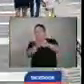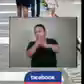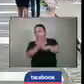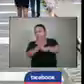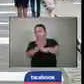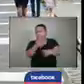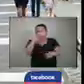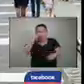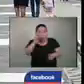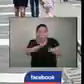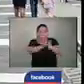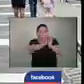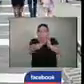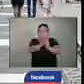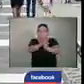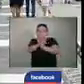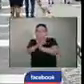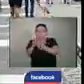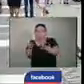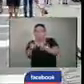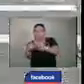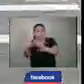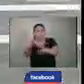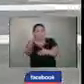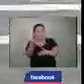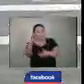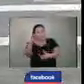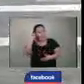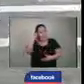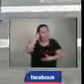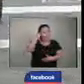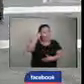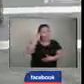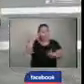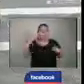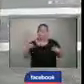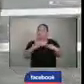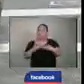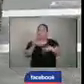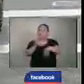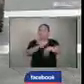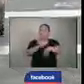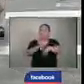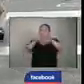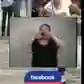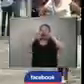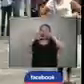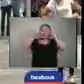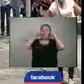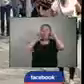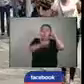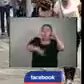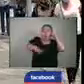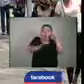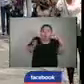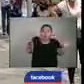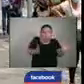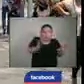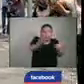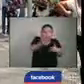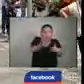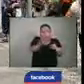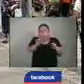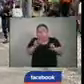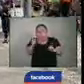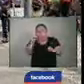un rebrote de COVID-19 en los próximos días. Además, considera oportuno utilizar el cubrebocas en lugares cerrados o donde se